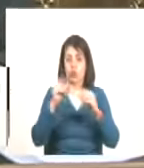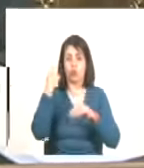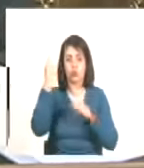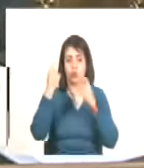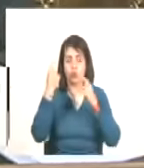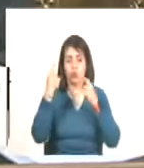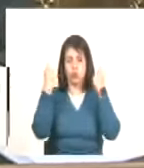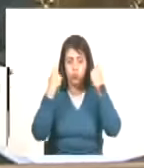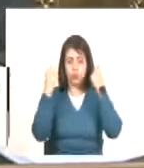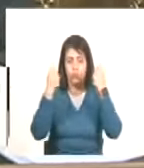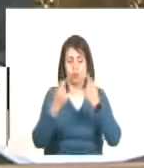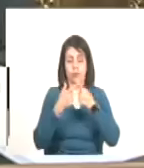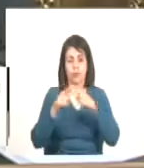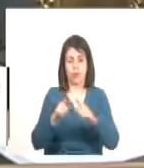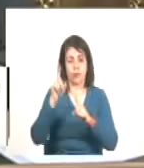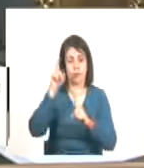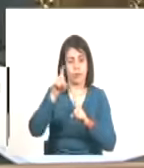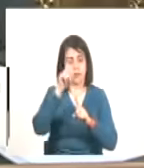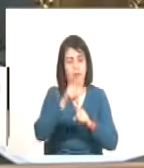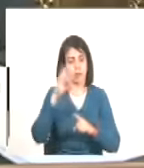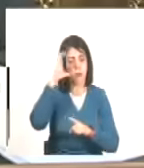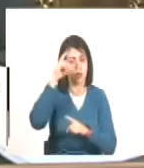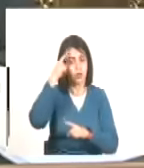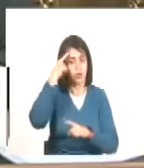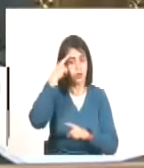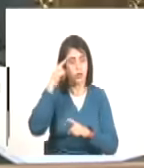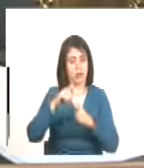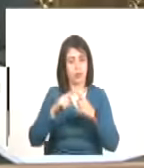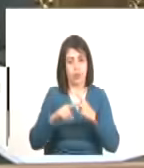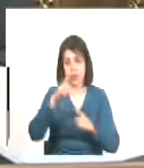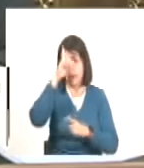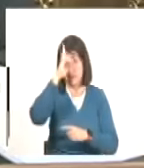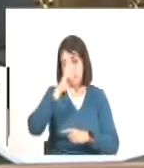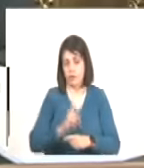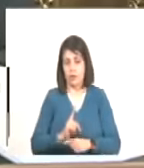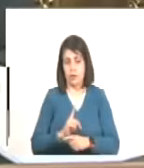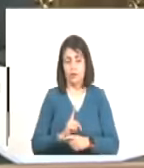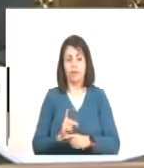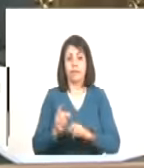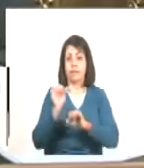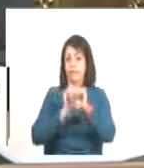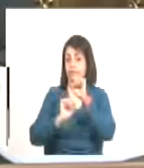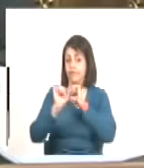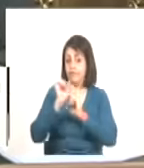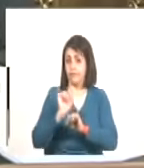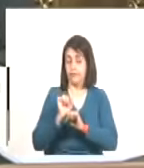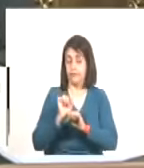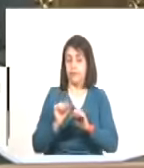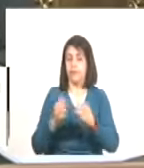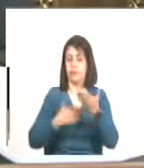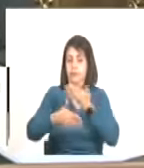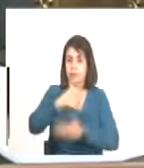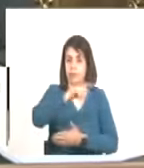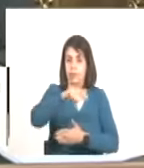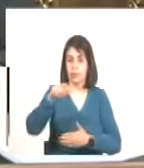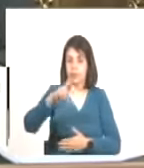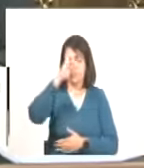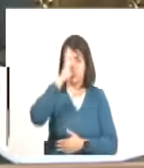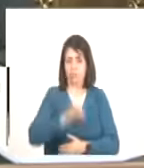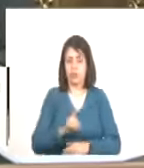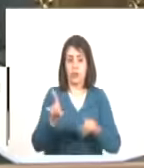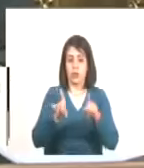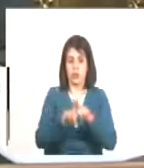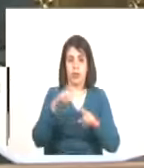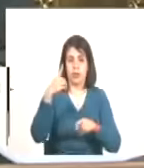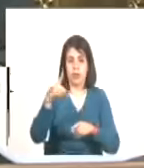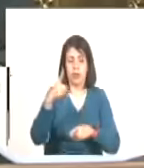campañas y mensajes dirigidos a la formación y concientización en materia de discapacidad y su prevención, trato adecuado a las personas con discapacidad, así